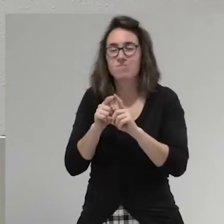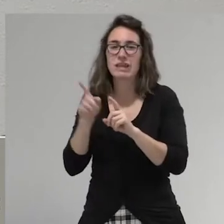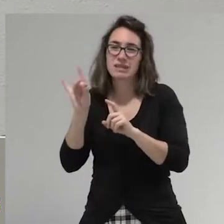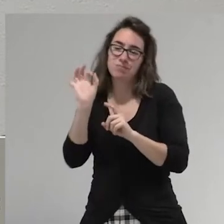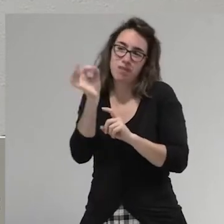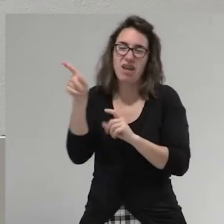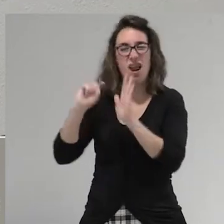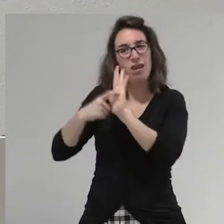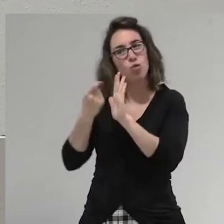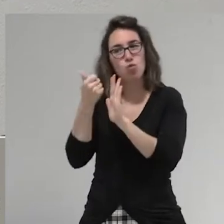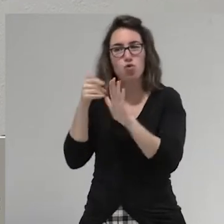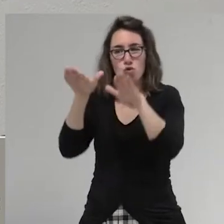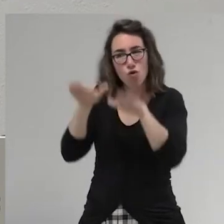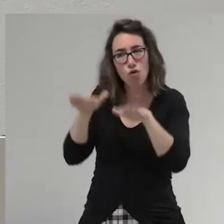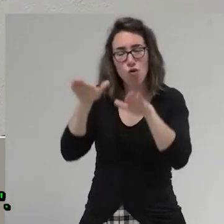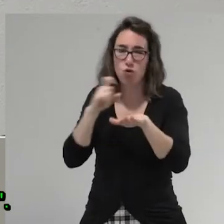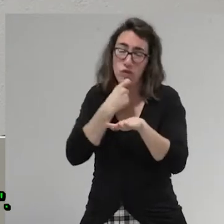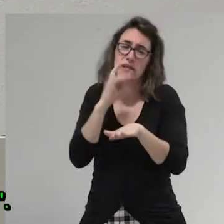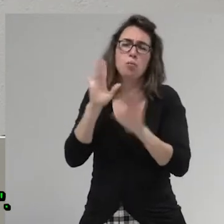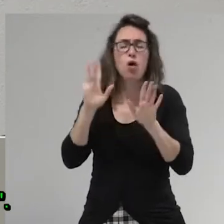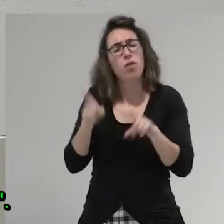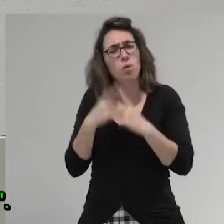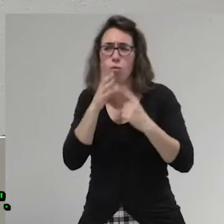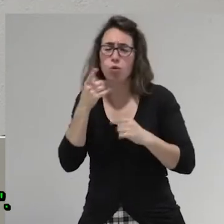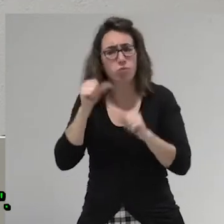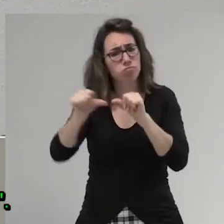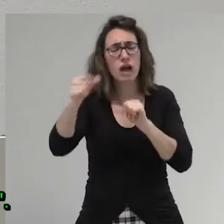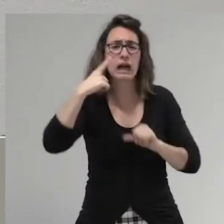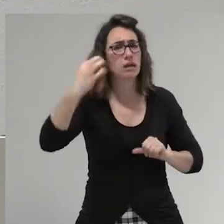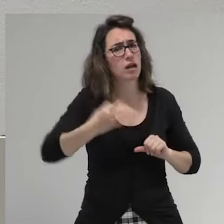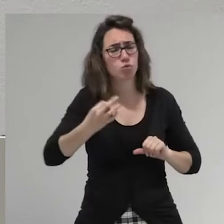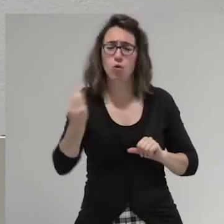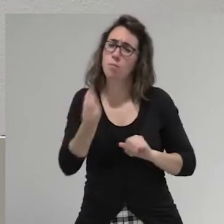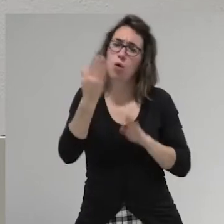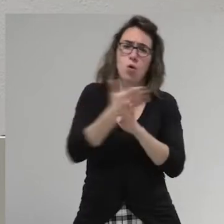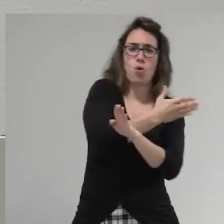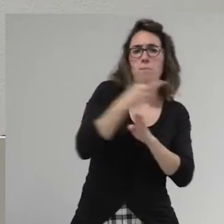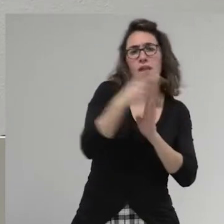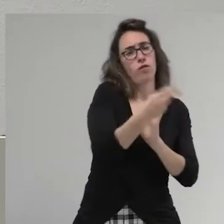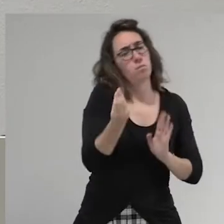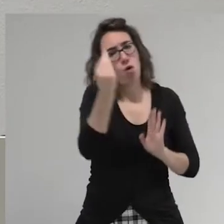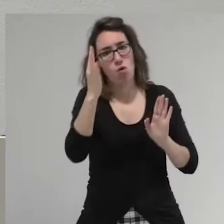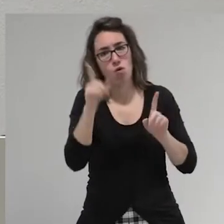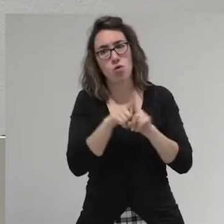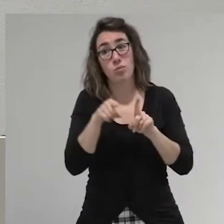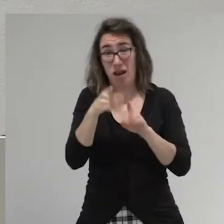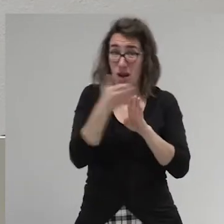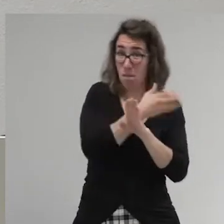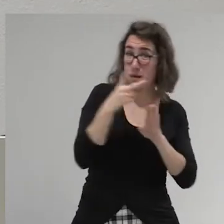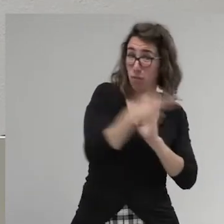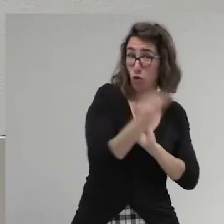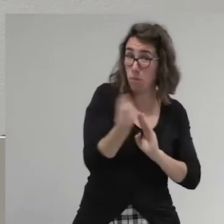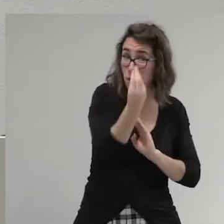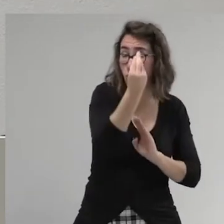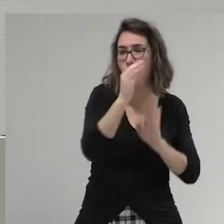cuidado, porque el riesgo que viene es mayor, entonces mejor prevenir que lamentar, digamos, ¿vale? Pero en ese mejor prevenir que lamentar